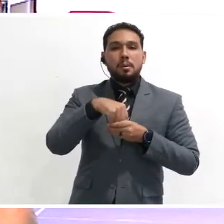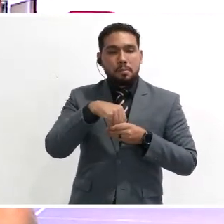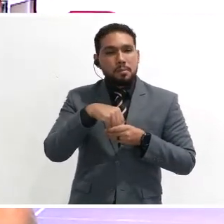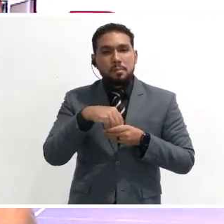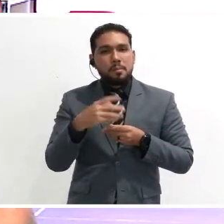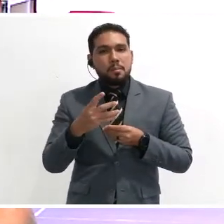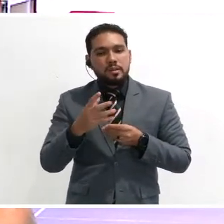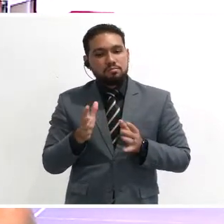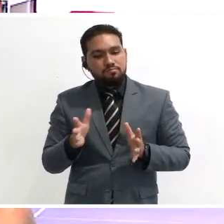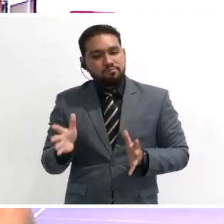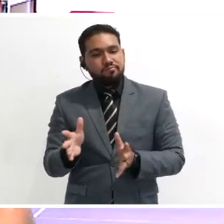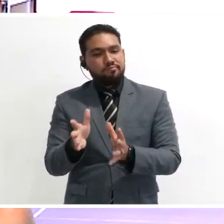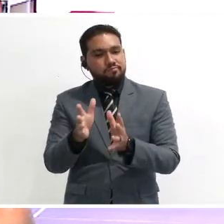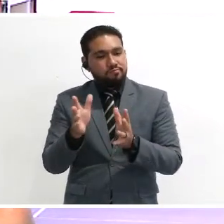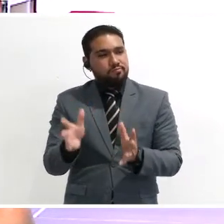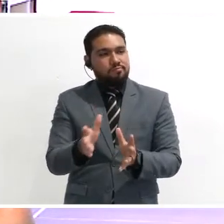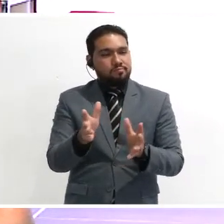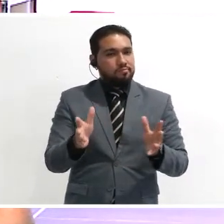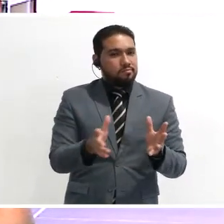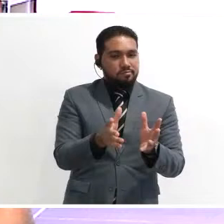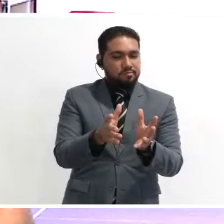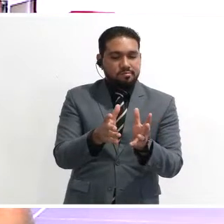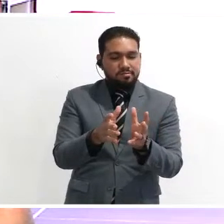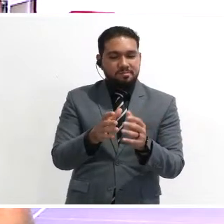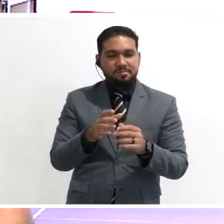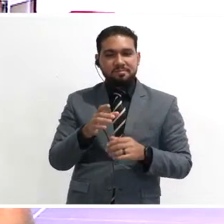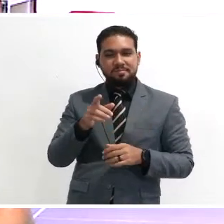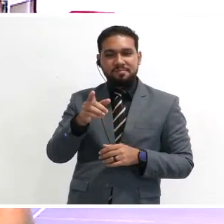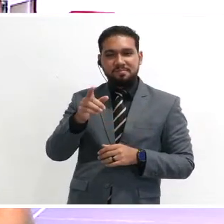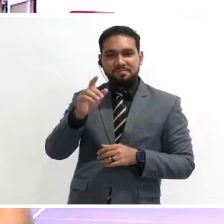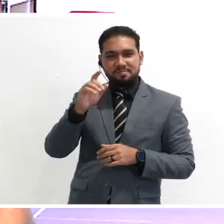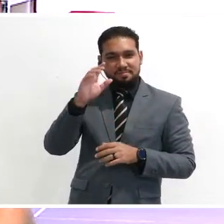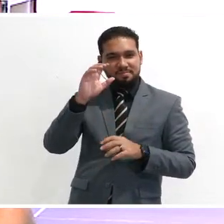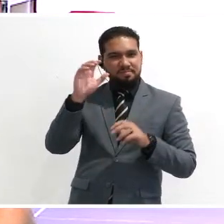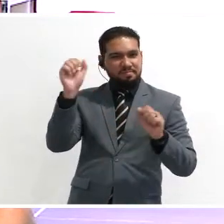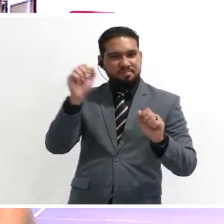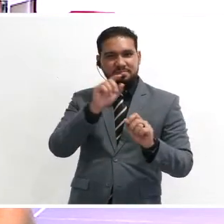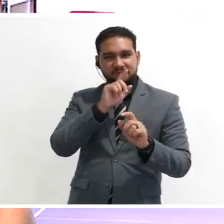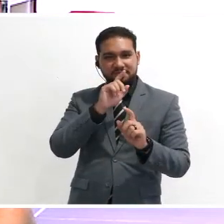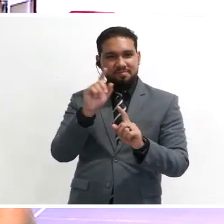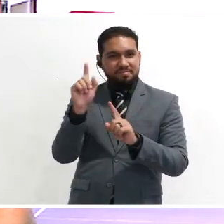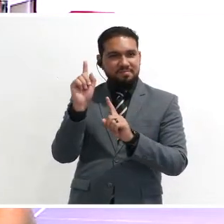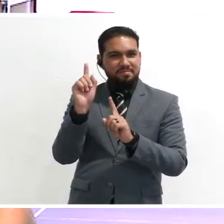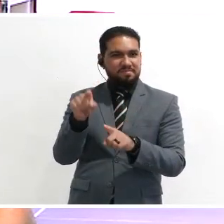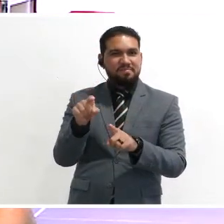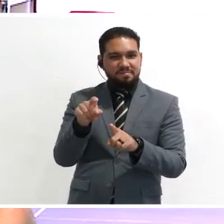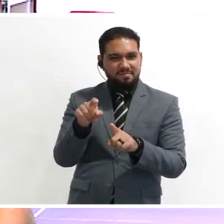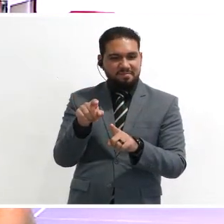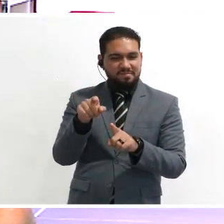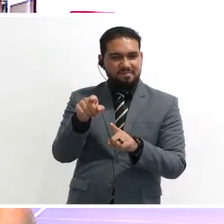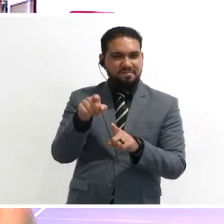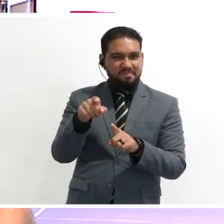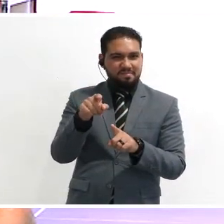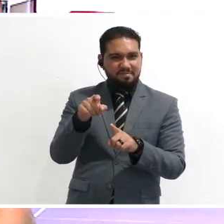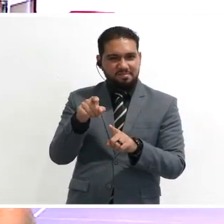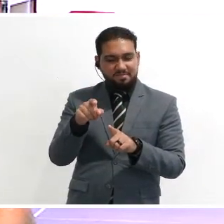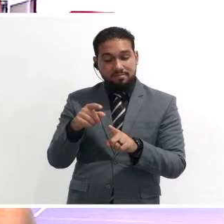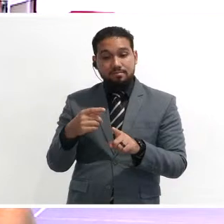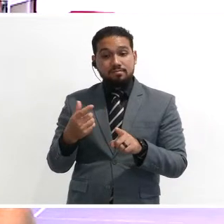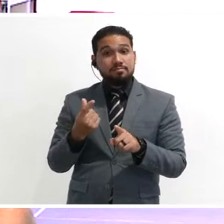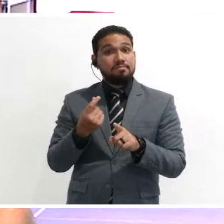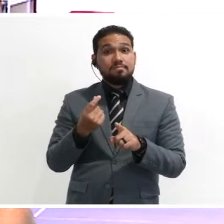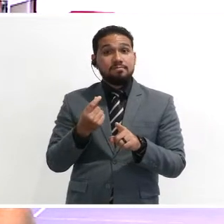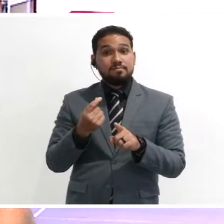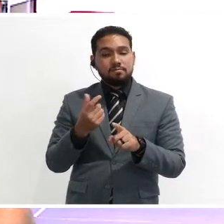poder empujar con mucha fuerza el decreto presidencial del presidente Abinader, que